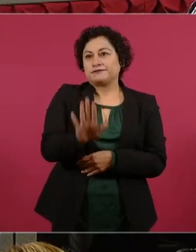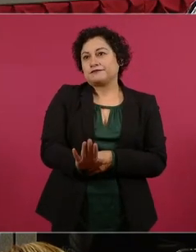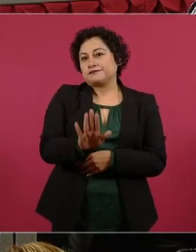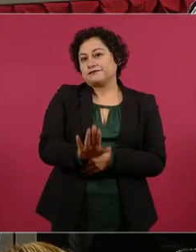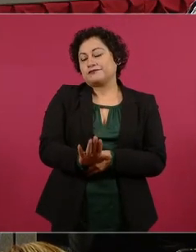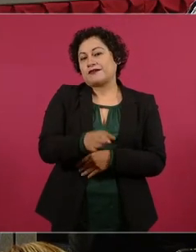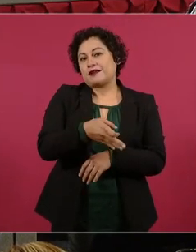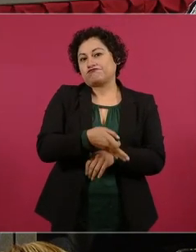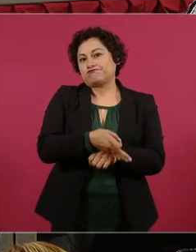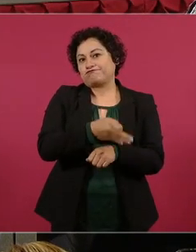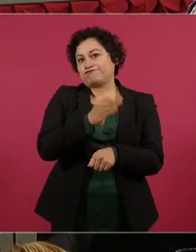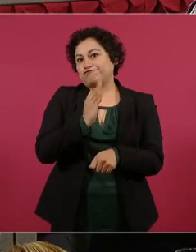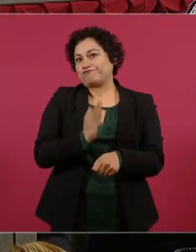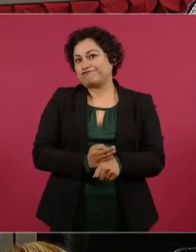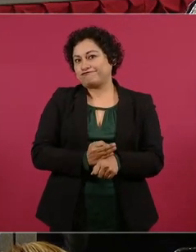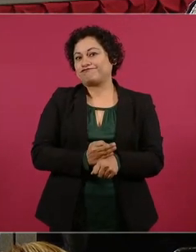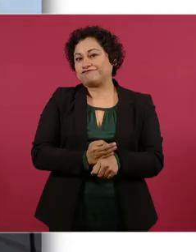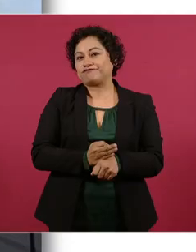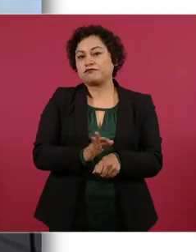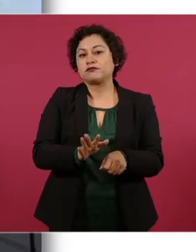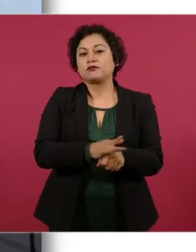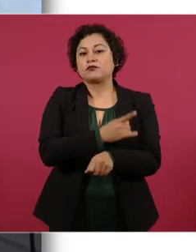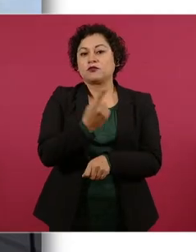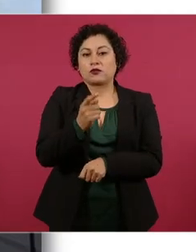aquí N+ Tampico,